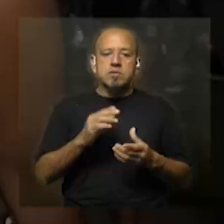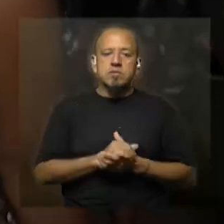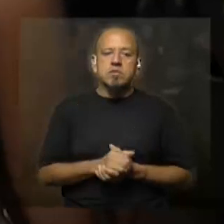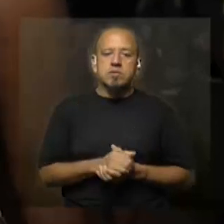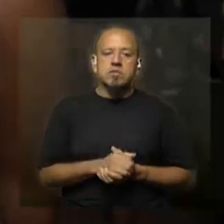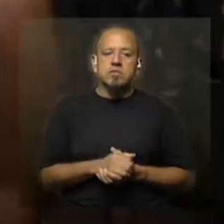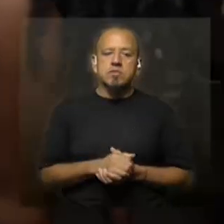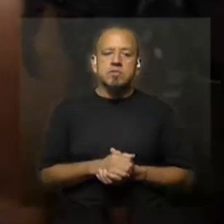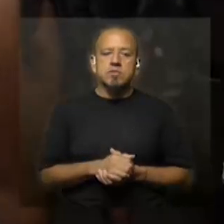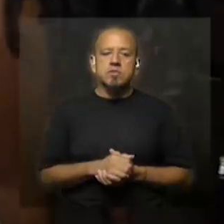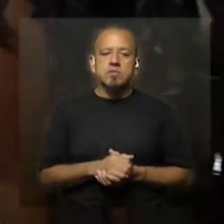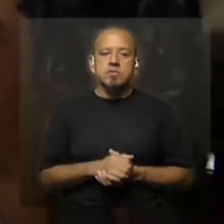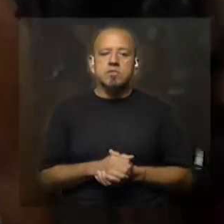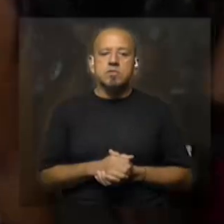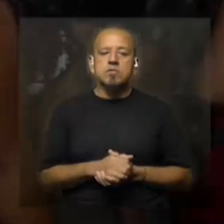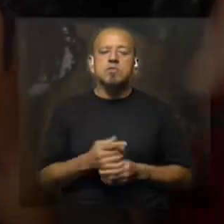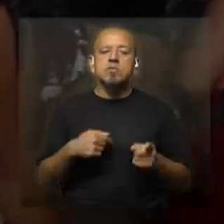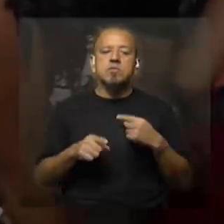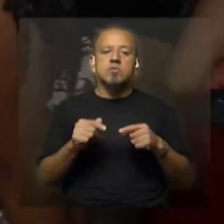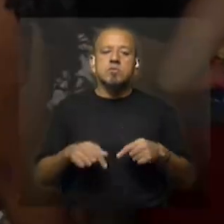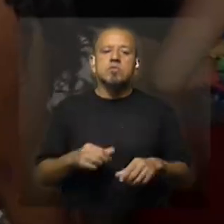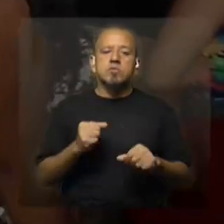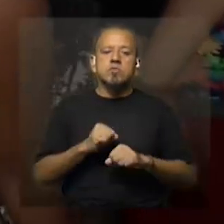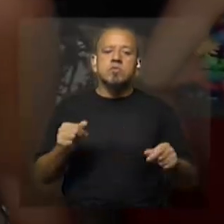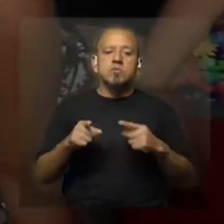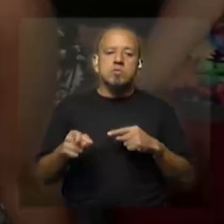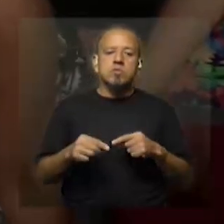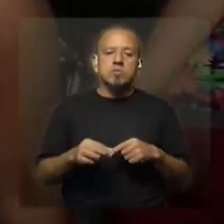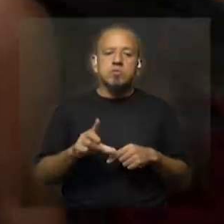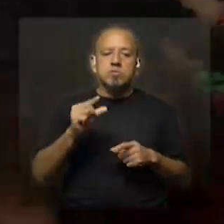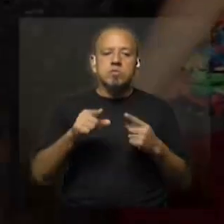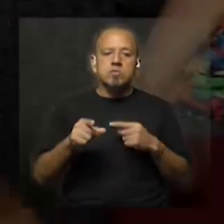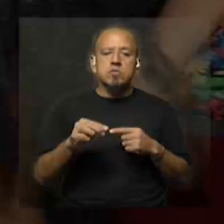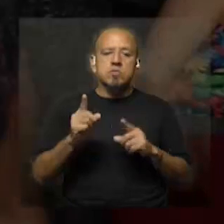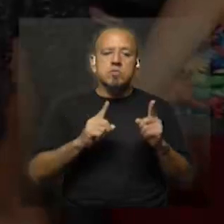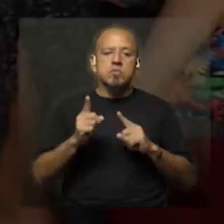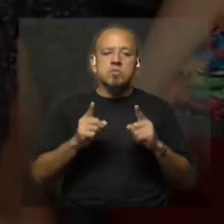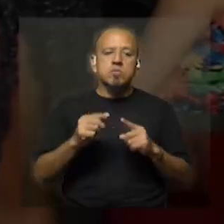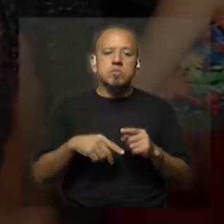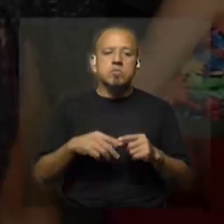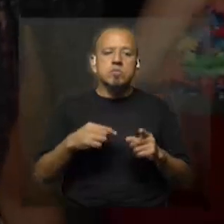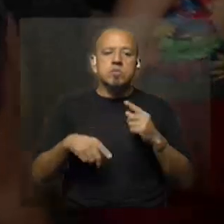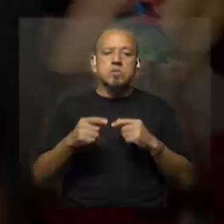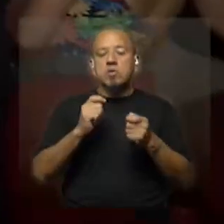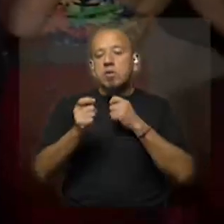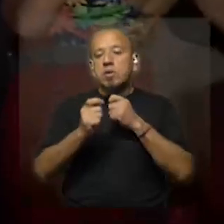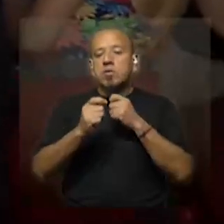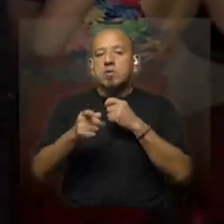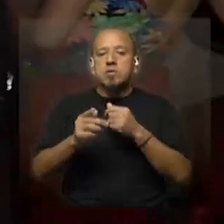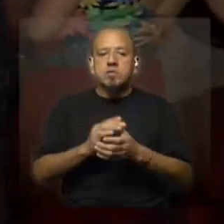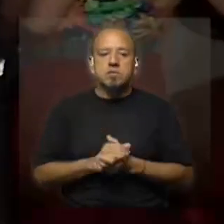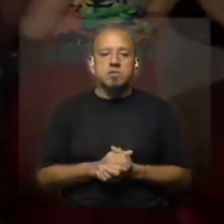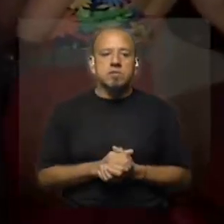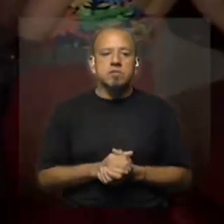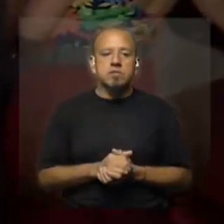nota. Chicos, yo tengo que ir cerrando el móvil, sí. Pero ¿podemos nuclearlos un cachitito, aunque sea algunos, y a los muchachos de Los Viendos para despedirnos con esa canción